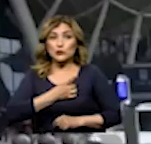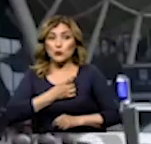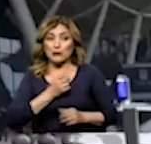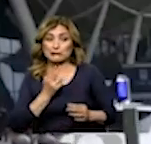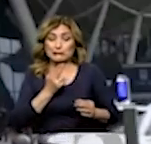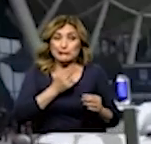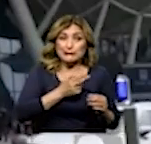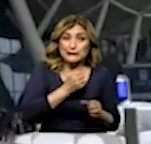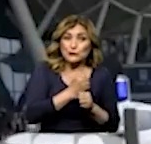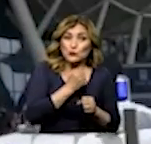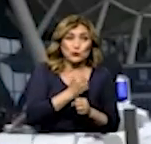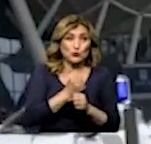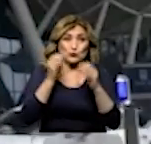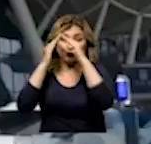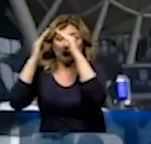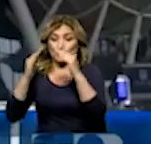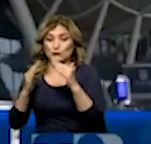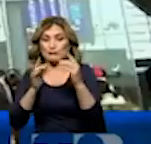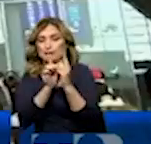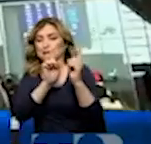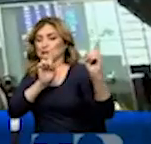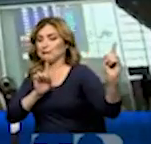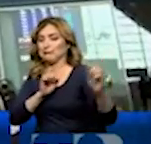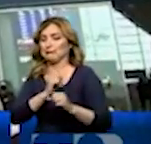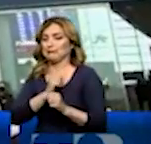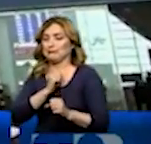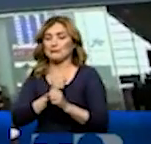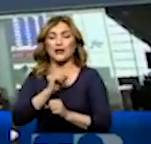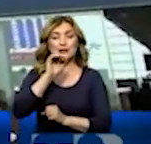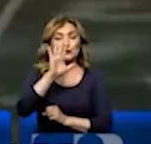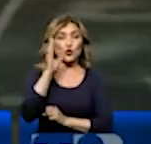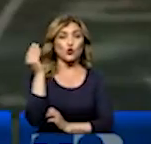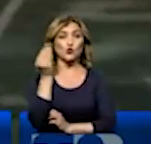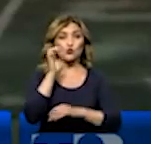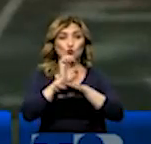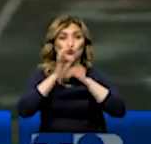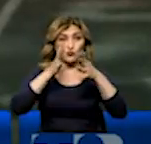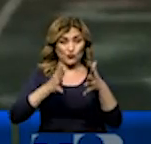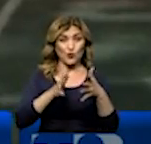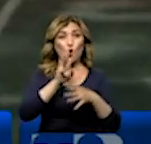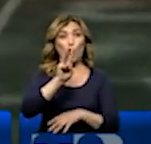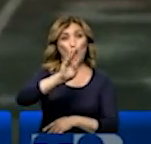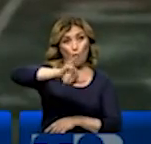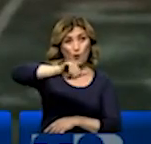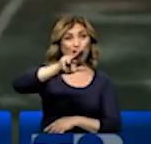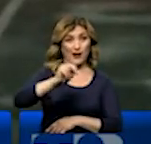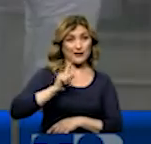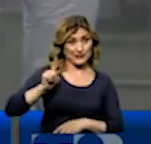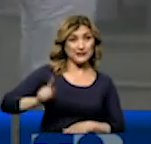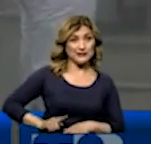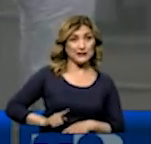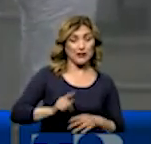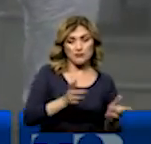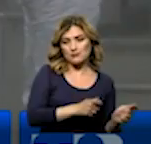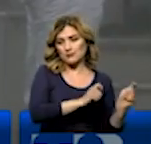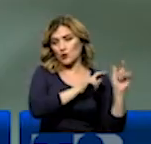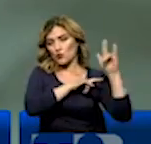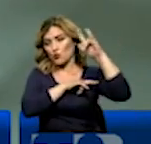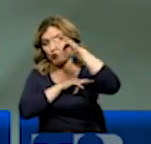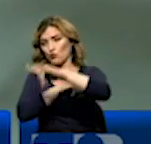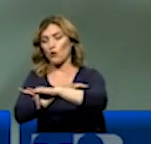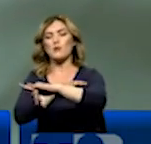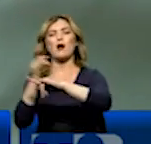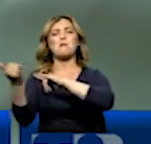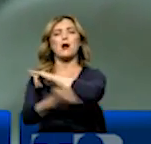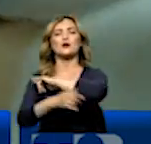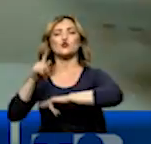casa. Mientras por otro lado, los 5 jóvenes ecuatorianos que fueron trasladados desde Wuhan, China, hasta Ucrania, terminarán este